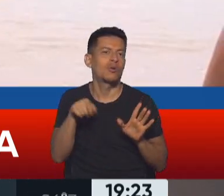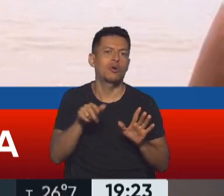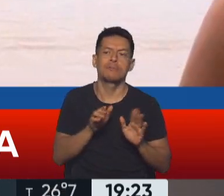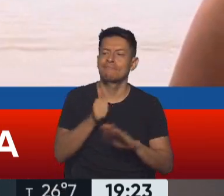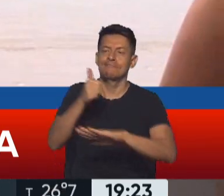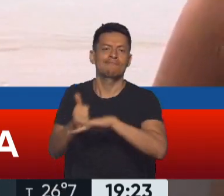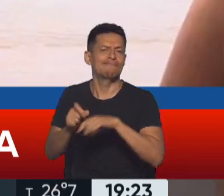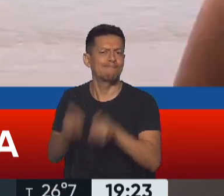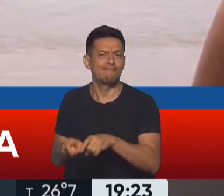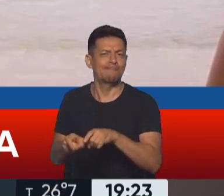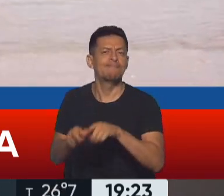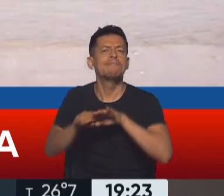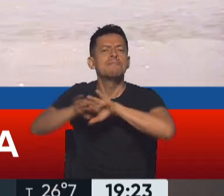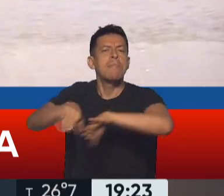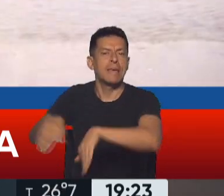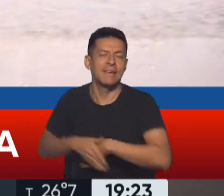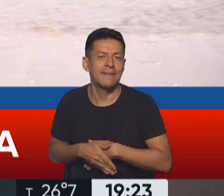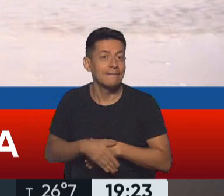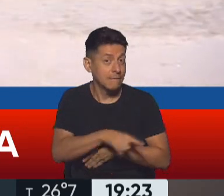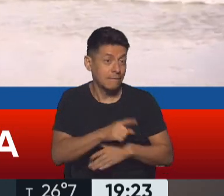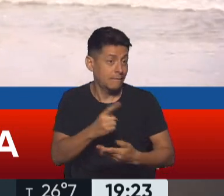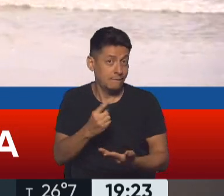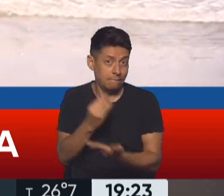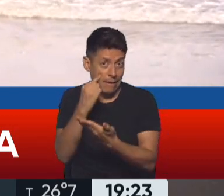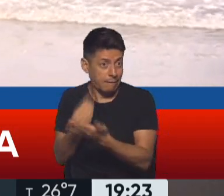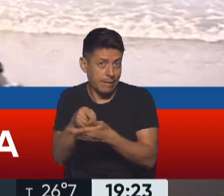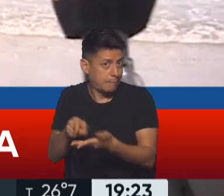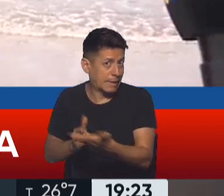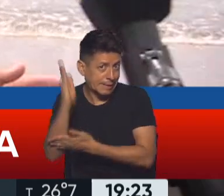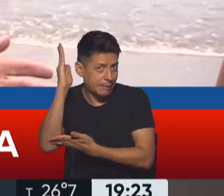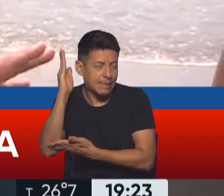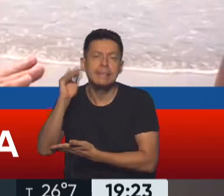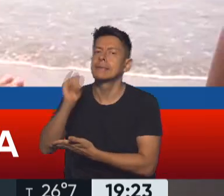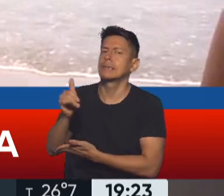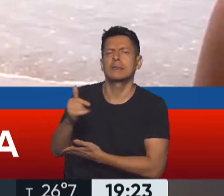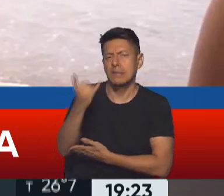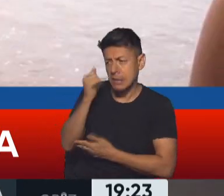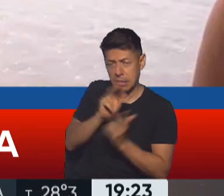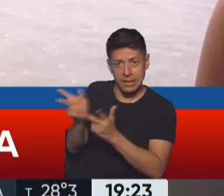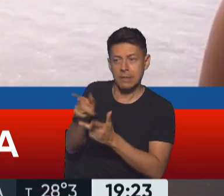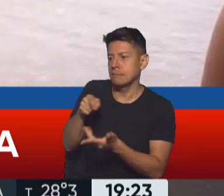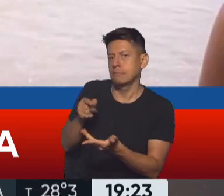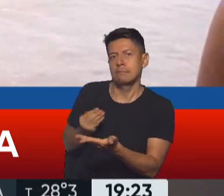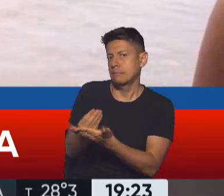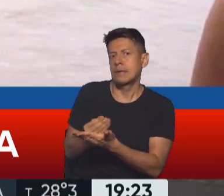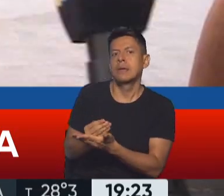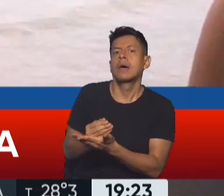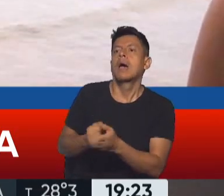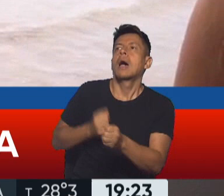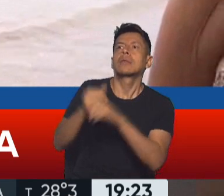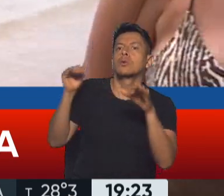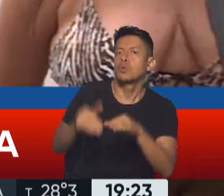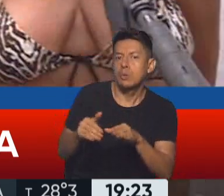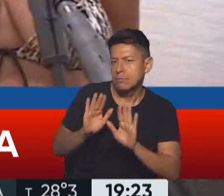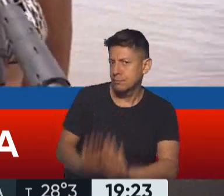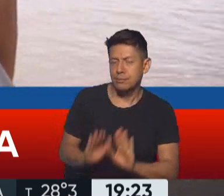plaza. ¿Te quedás acá a vivir? Me quedo a vivir, sí, ya le dije a ella, no nos vamos, hasta que no llueva no nos vamos.